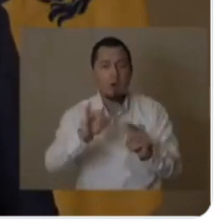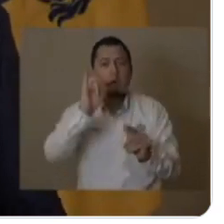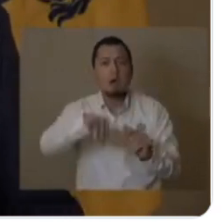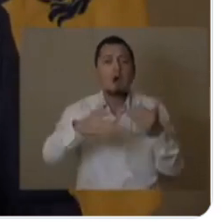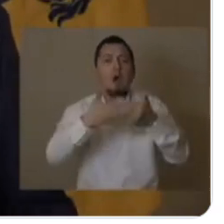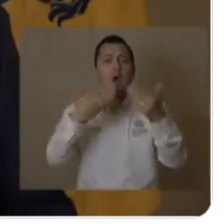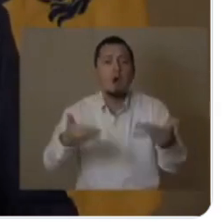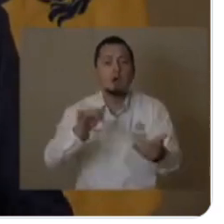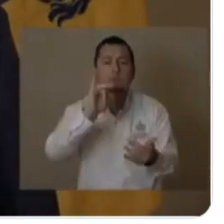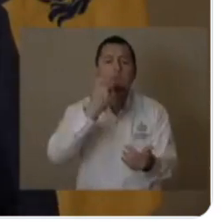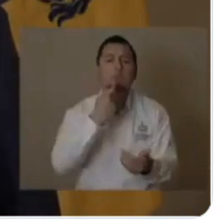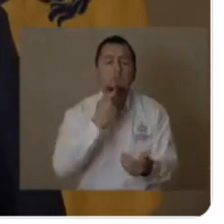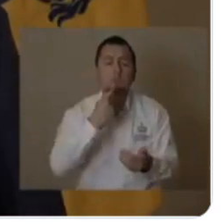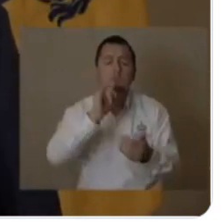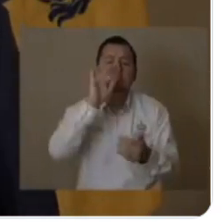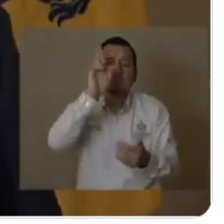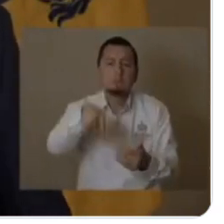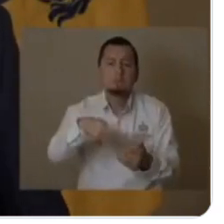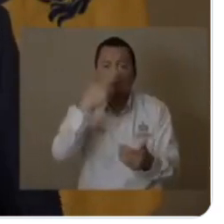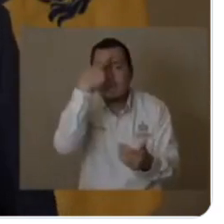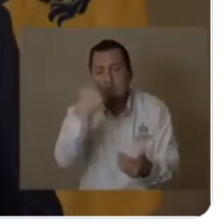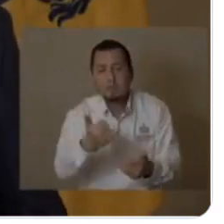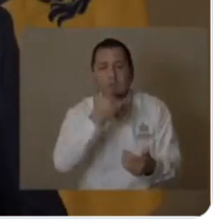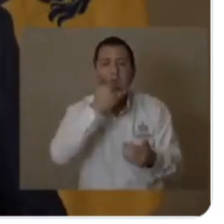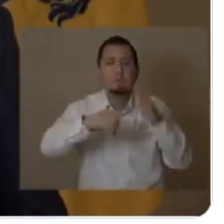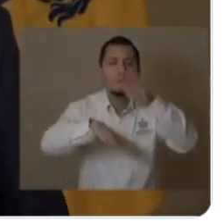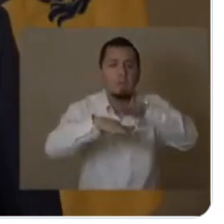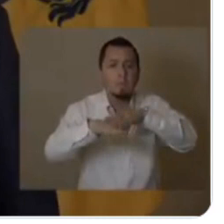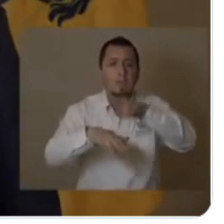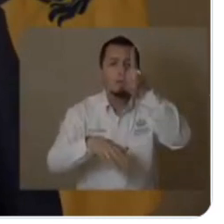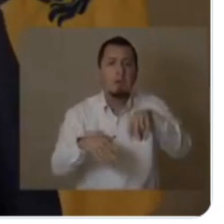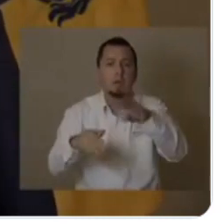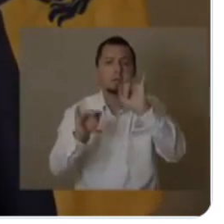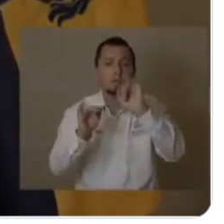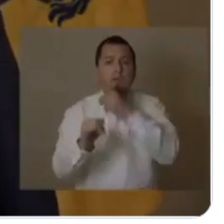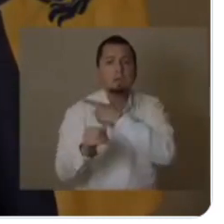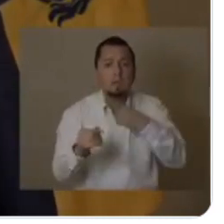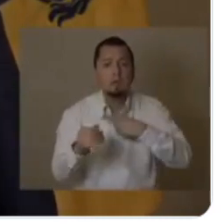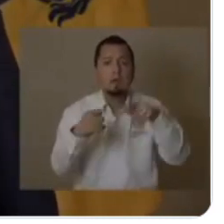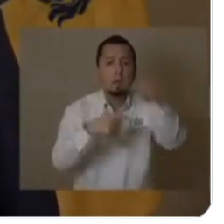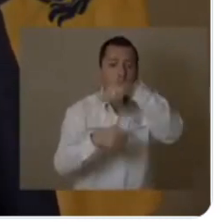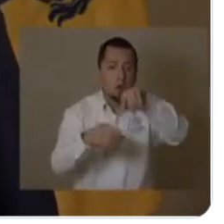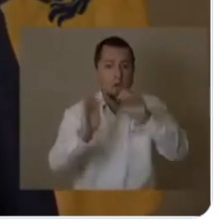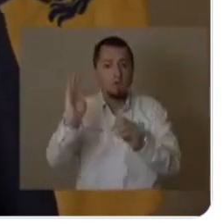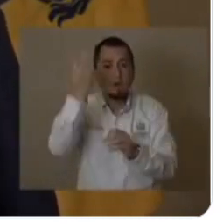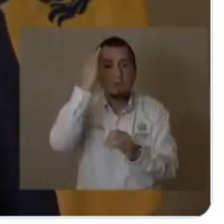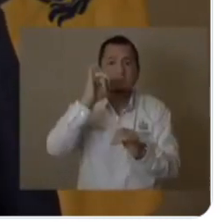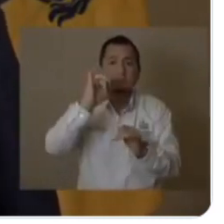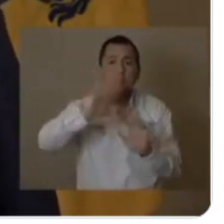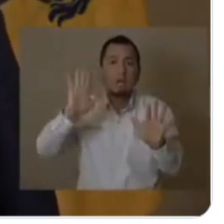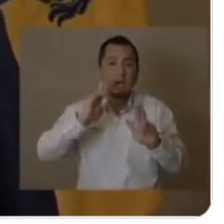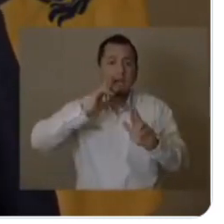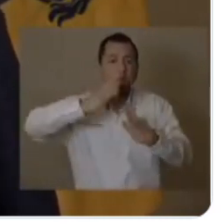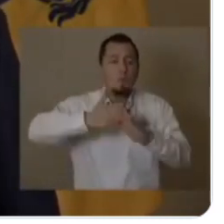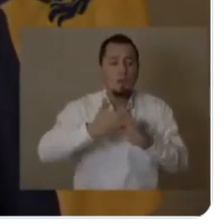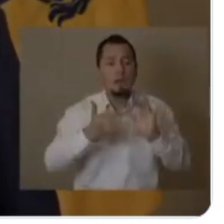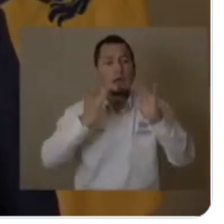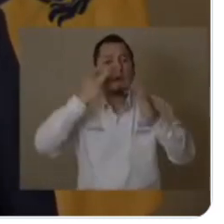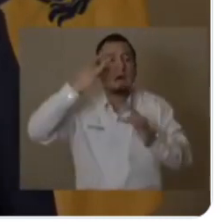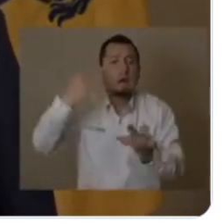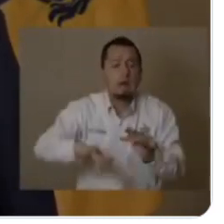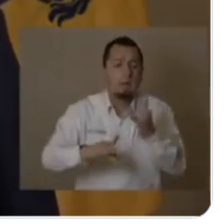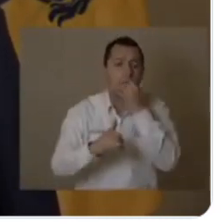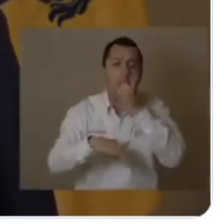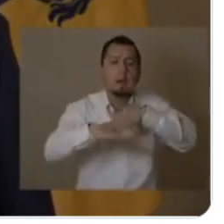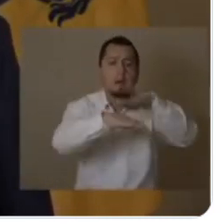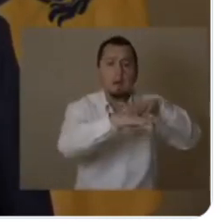aislado sería totalmente insuficiente. Hoy el escenario es otro. El gobierno de la República ha reaccionado y el presidente de México ha